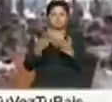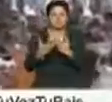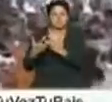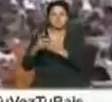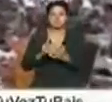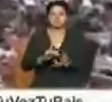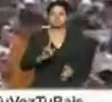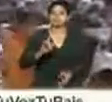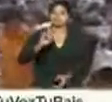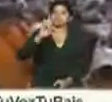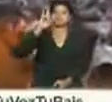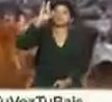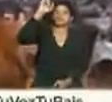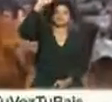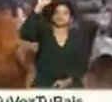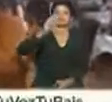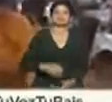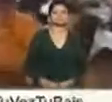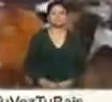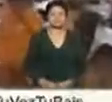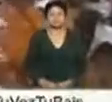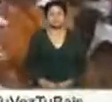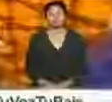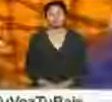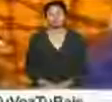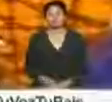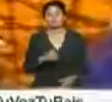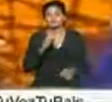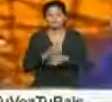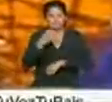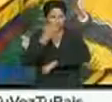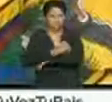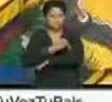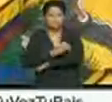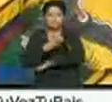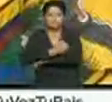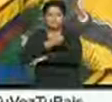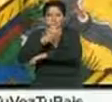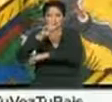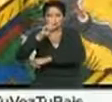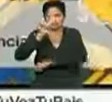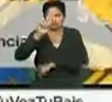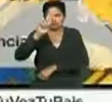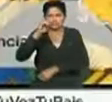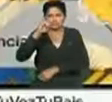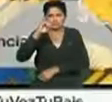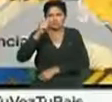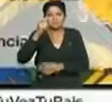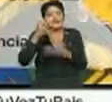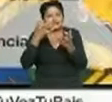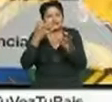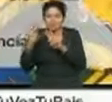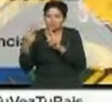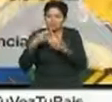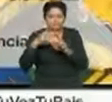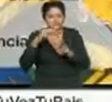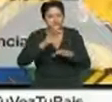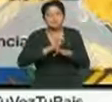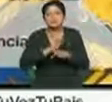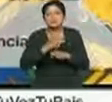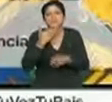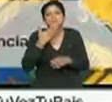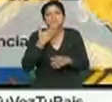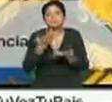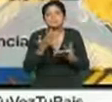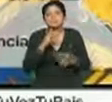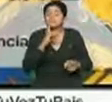que ese país tiene mucho interés en conocer los productos ecuatorianos. Tenemos la meta que toda la gente que vive en Rusia